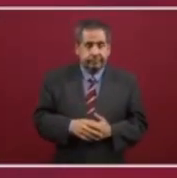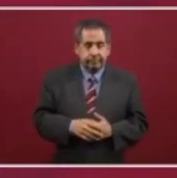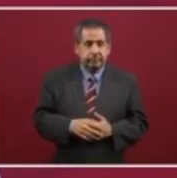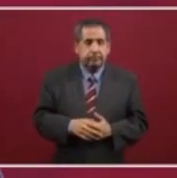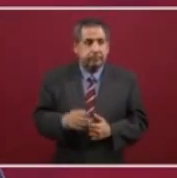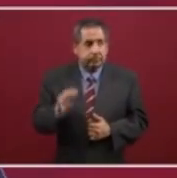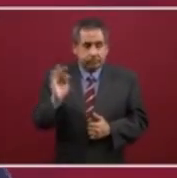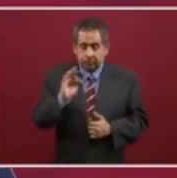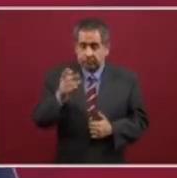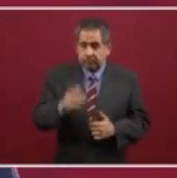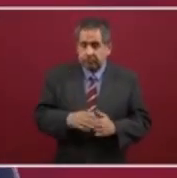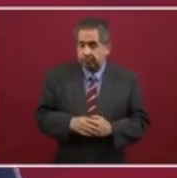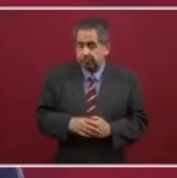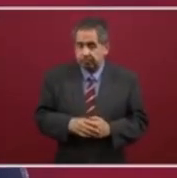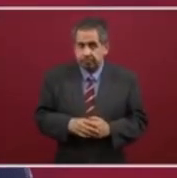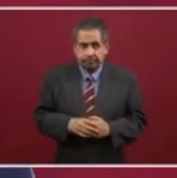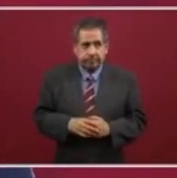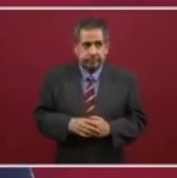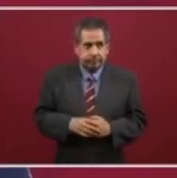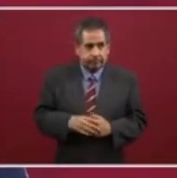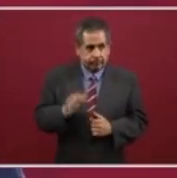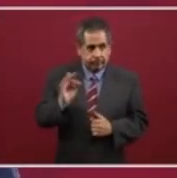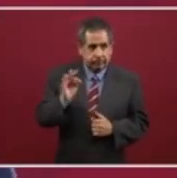si no